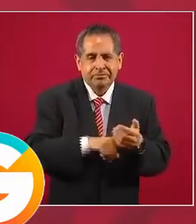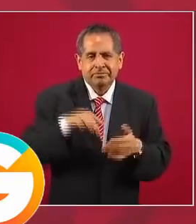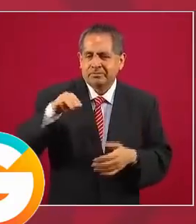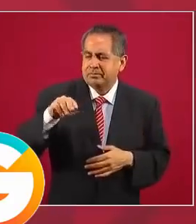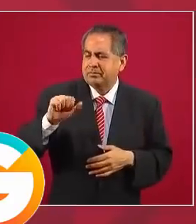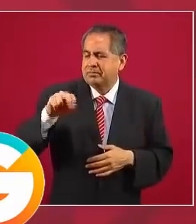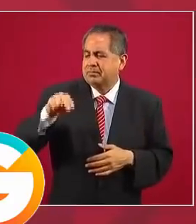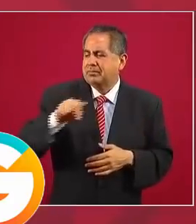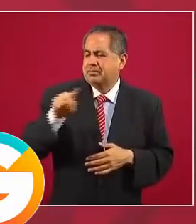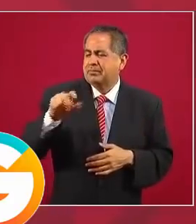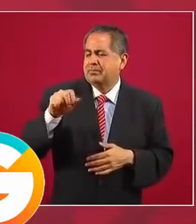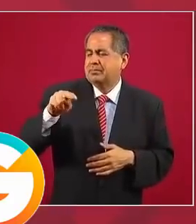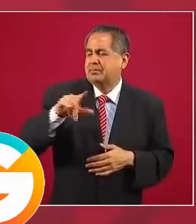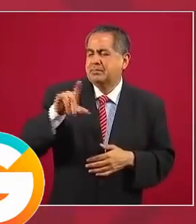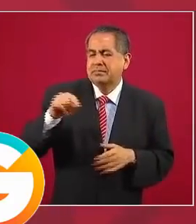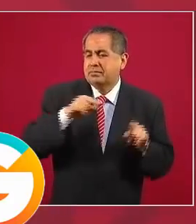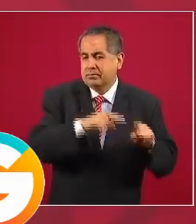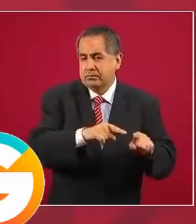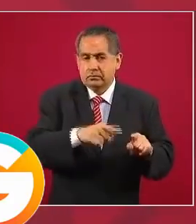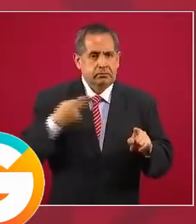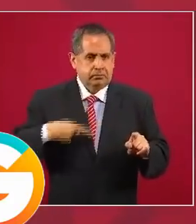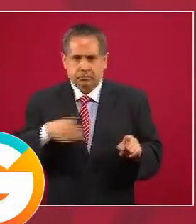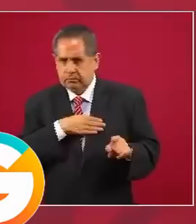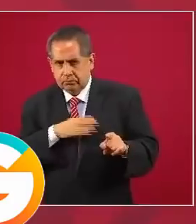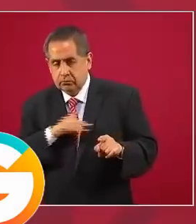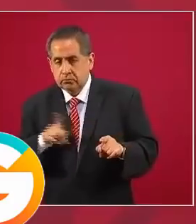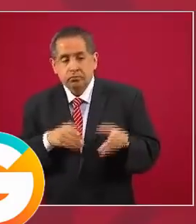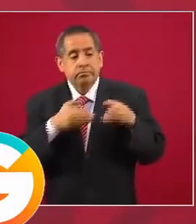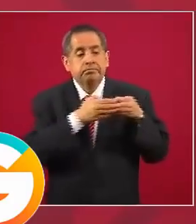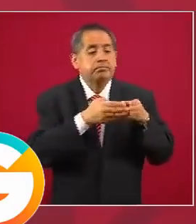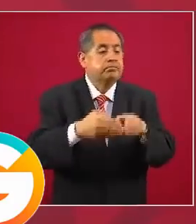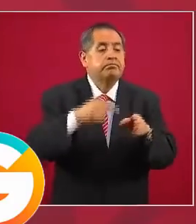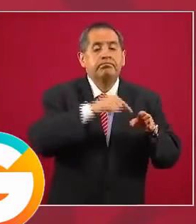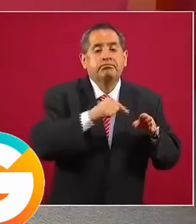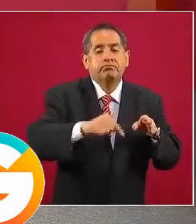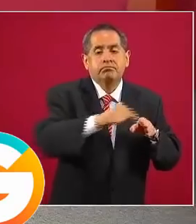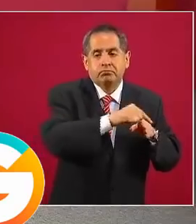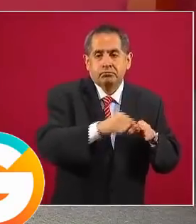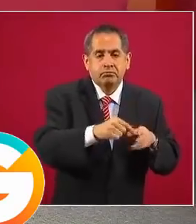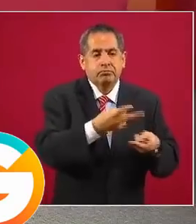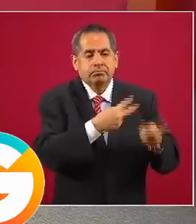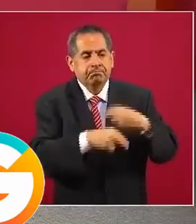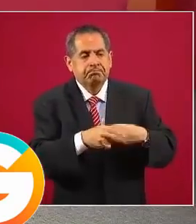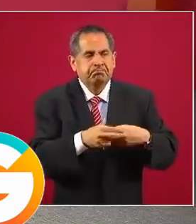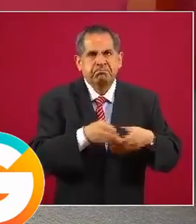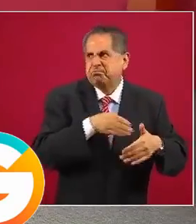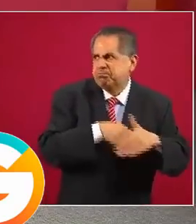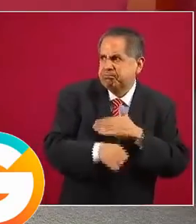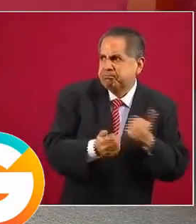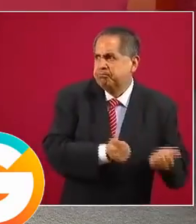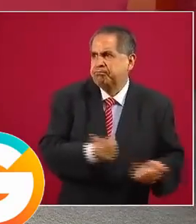Manzanillo. No la gente de Manzanillo, el puerto, lo que entra por ahí.